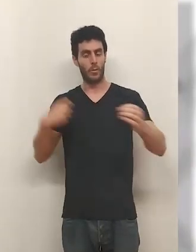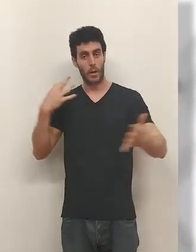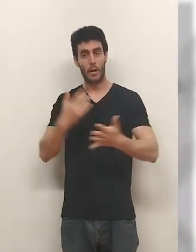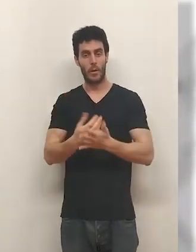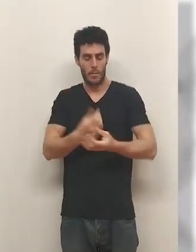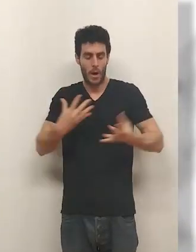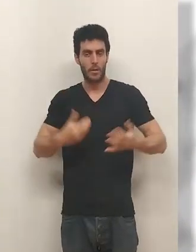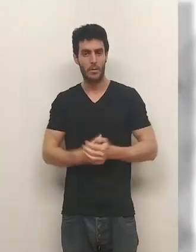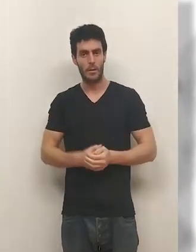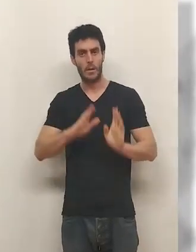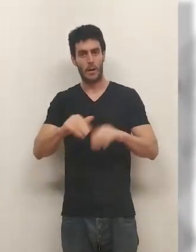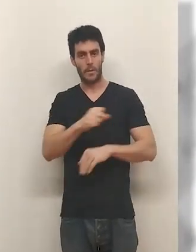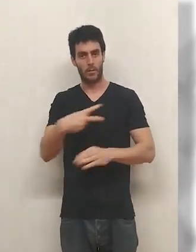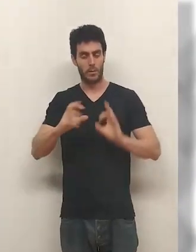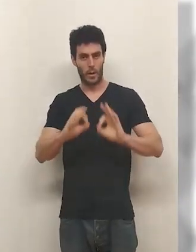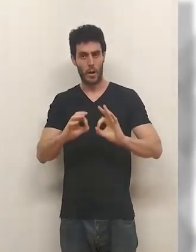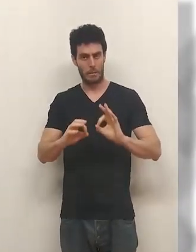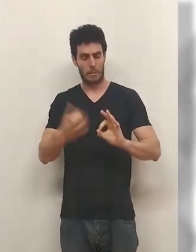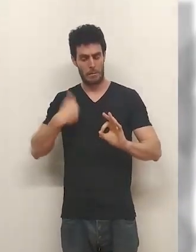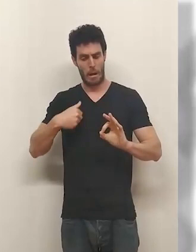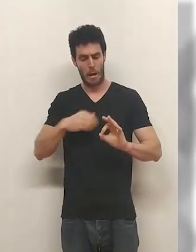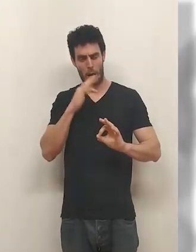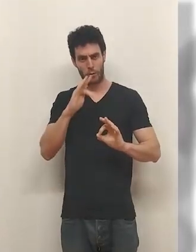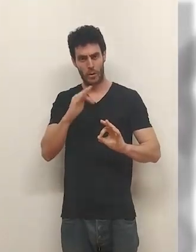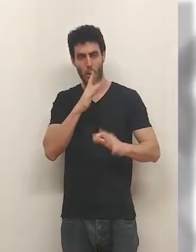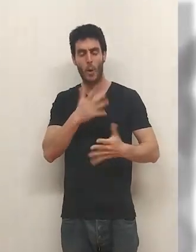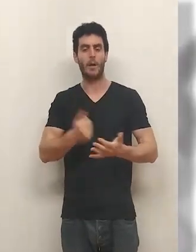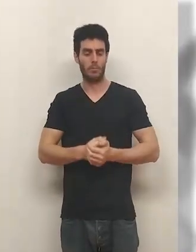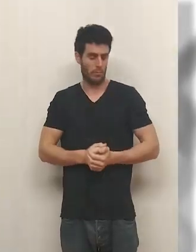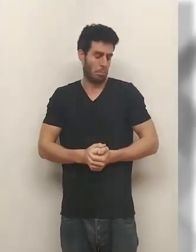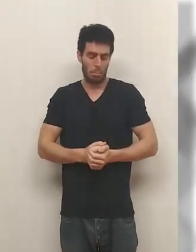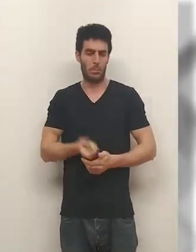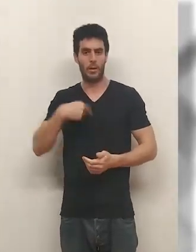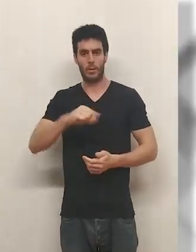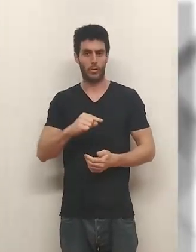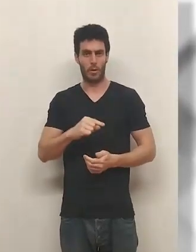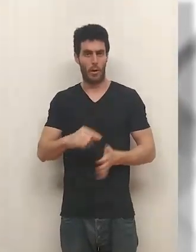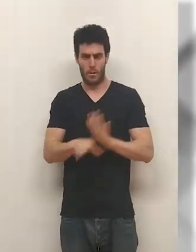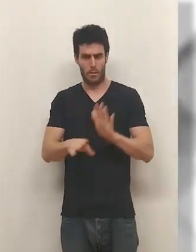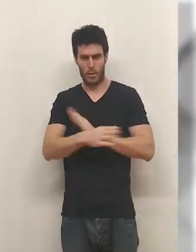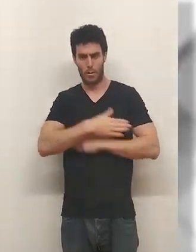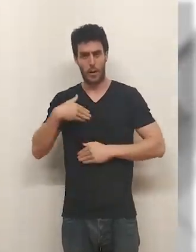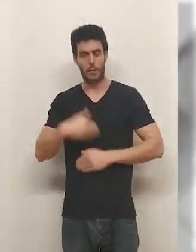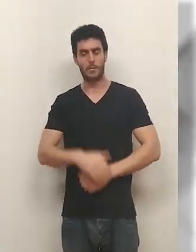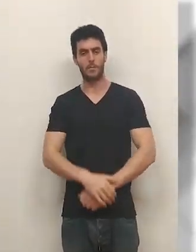Y, pues bueno, al final los resultados están llegando ahora y no queremos morir en la orilla.